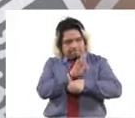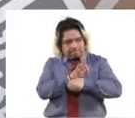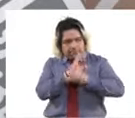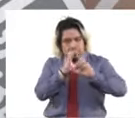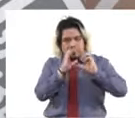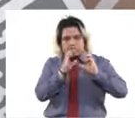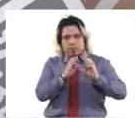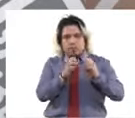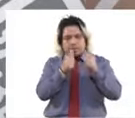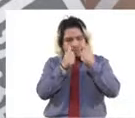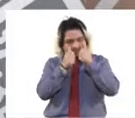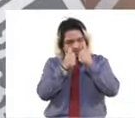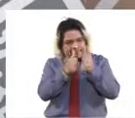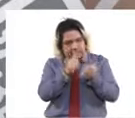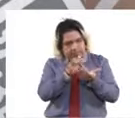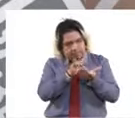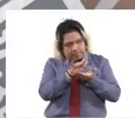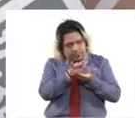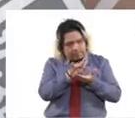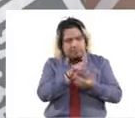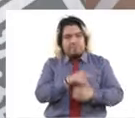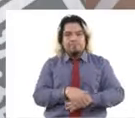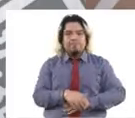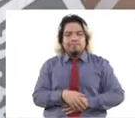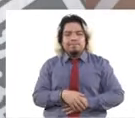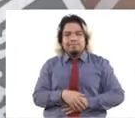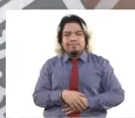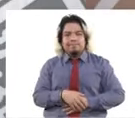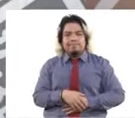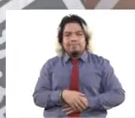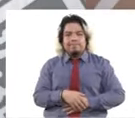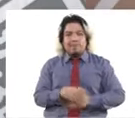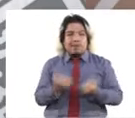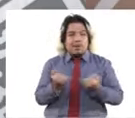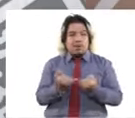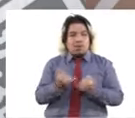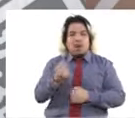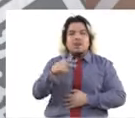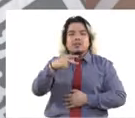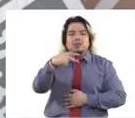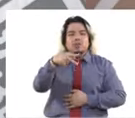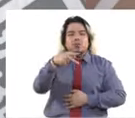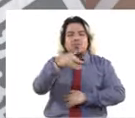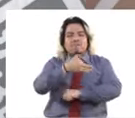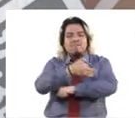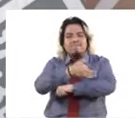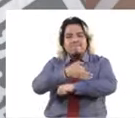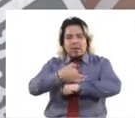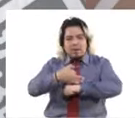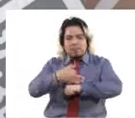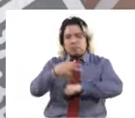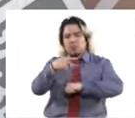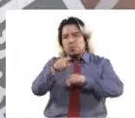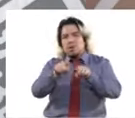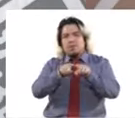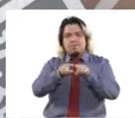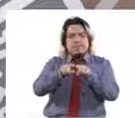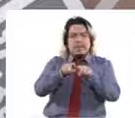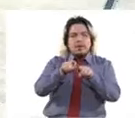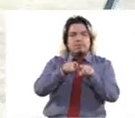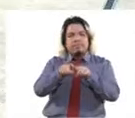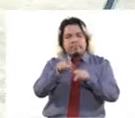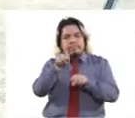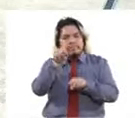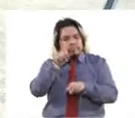habitantes de la Ciudad de México. Sepan sus familias, sus hermanos, sus hermanas,